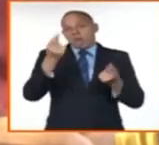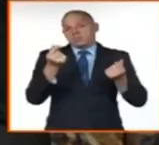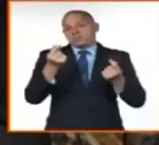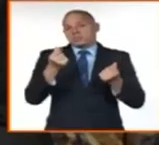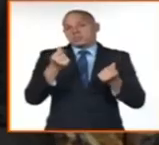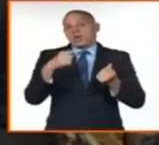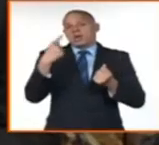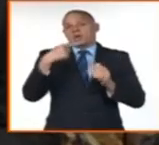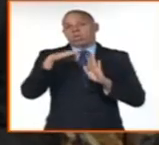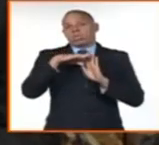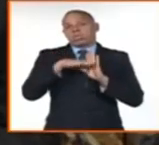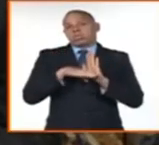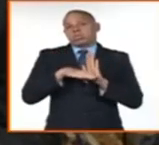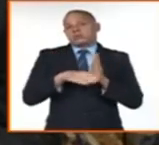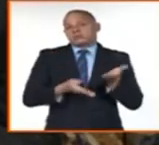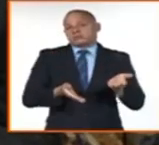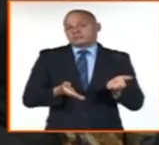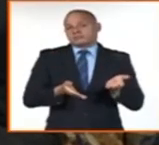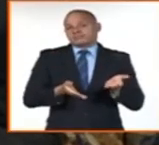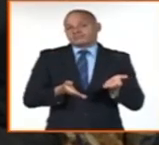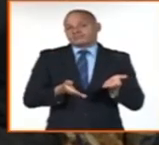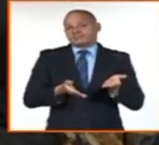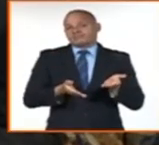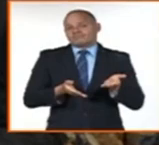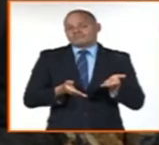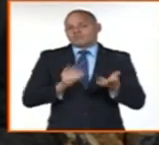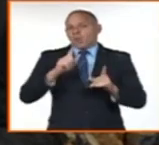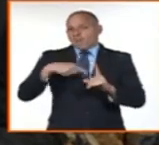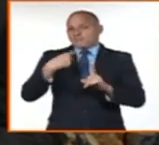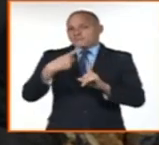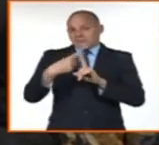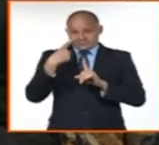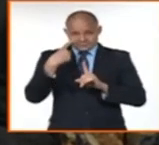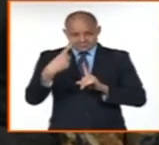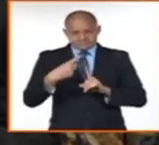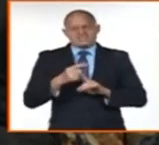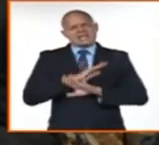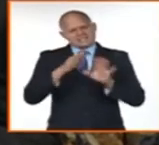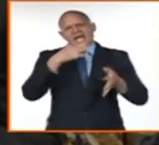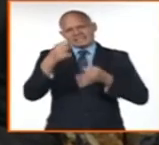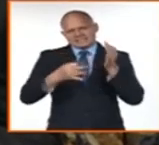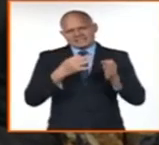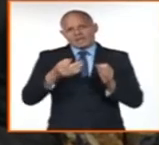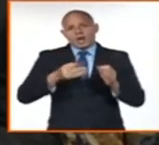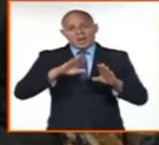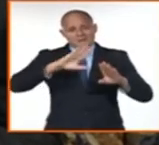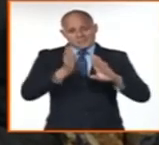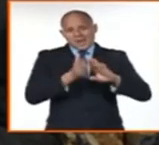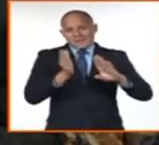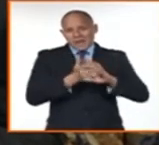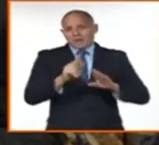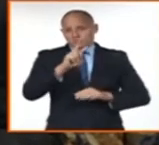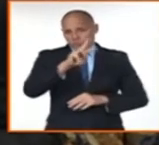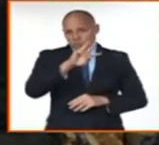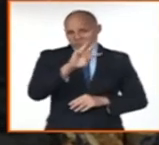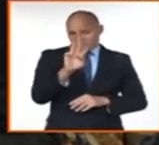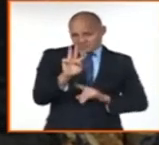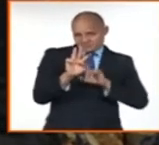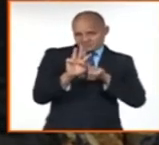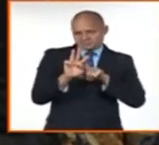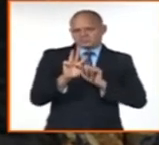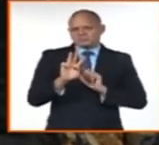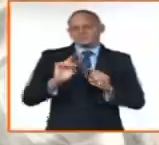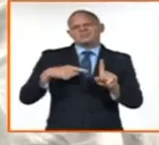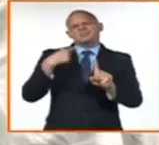compleja. Ese bloqueo recrudecido, además de 243 medidas aplicadas, también recrudeció la